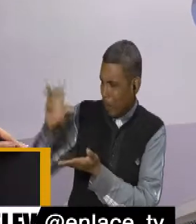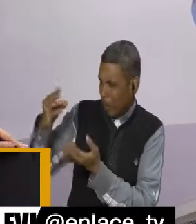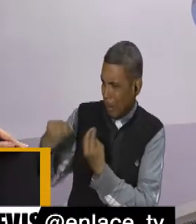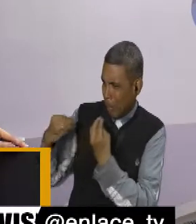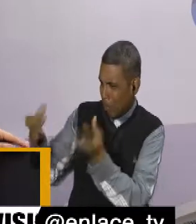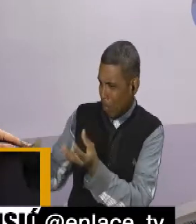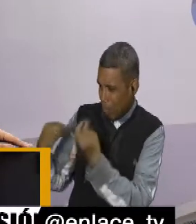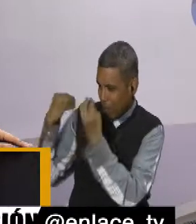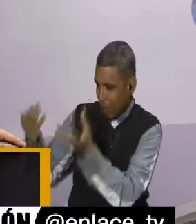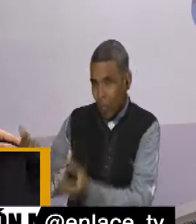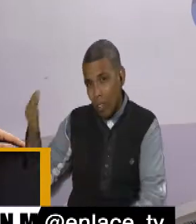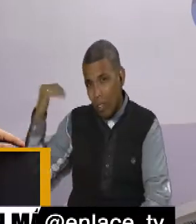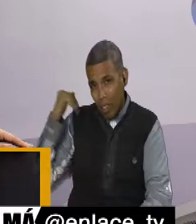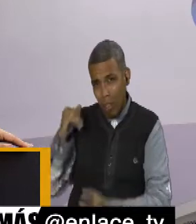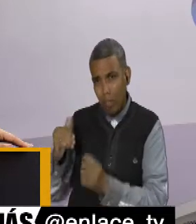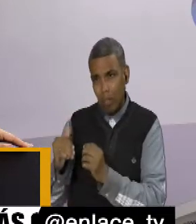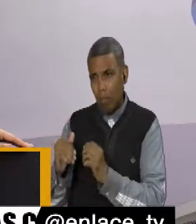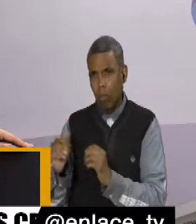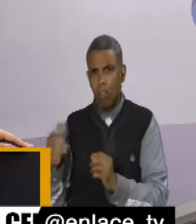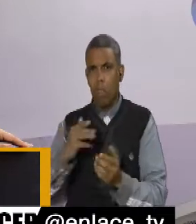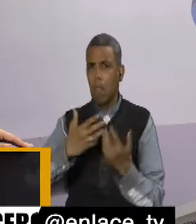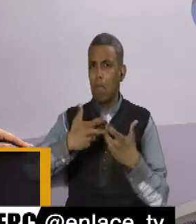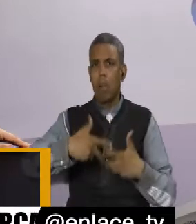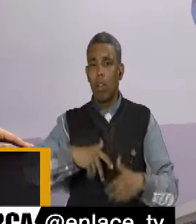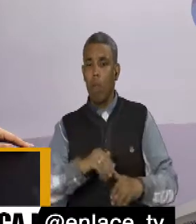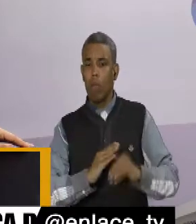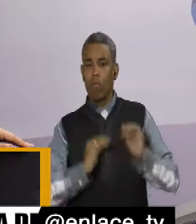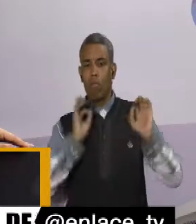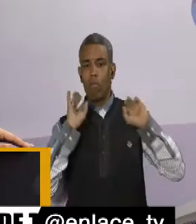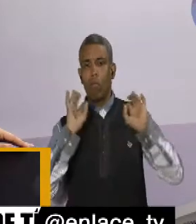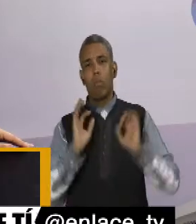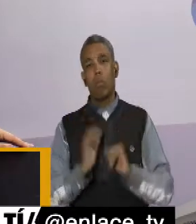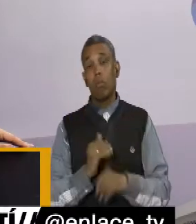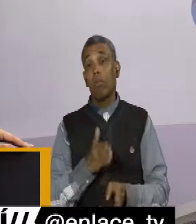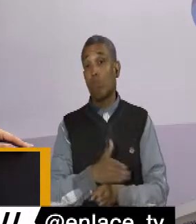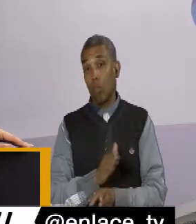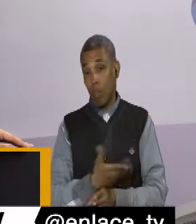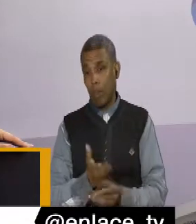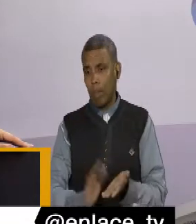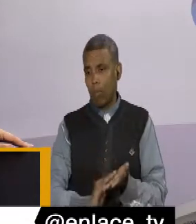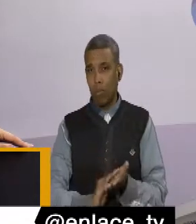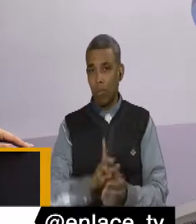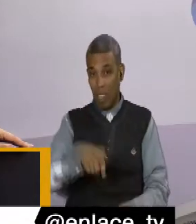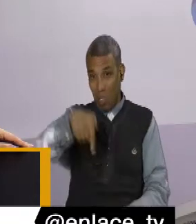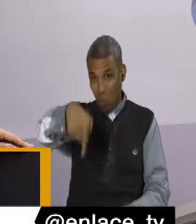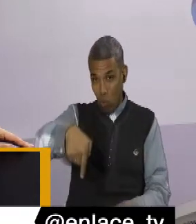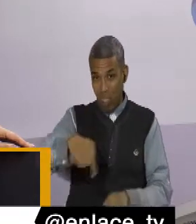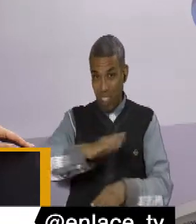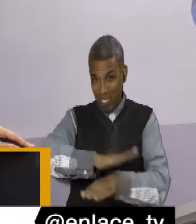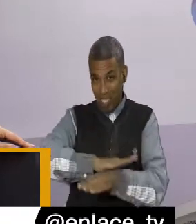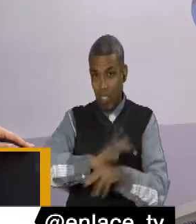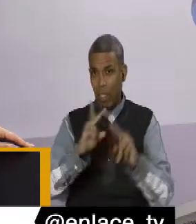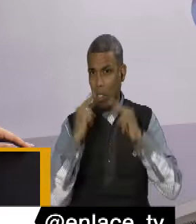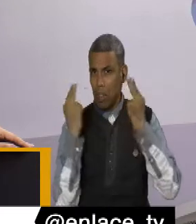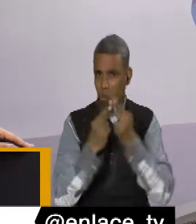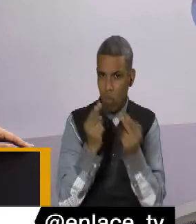dice que no tiene con los empresarios locales. Estaremos muy atentos a lo que termina de suceder en la reunión de esta